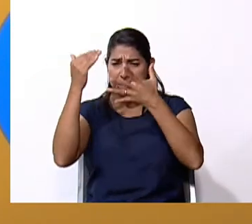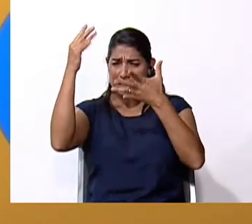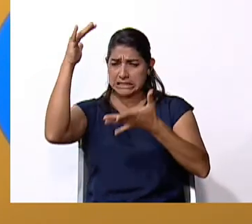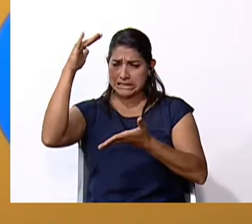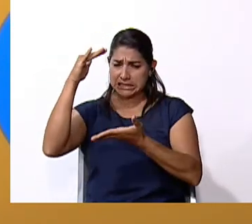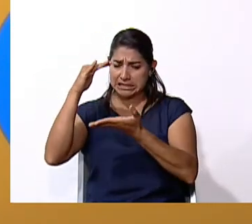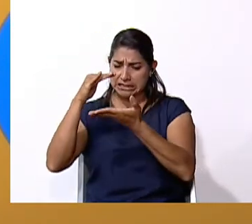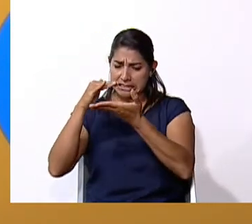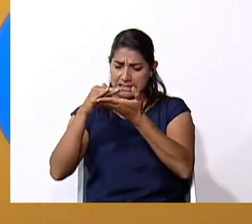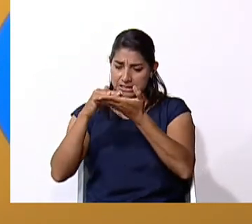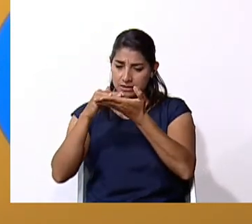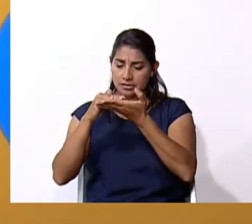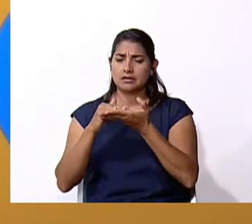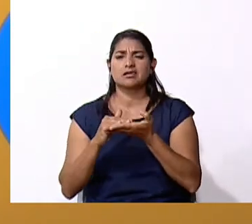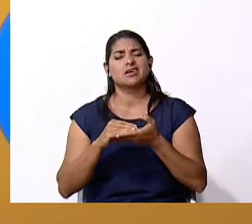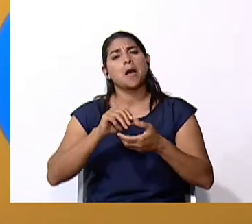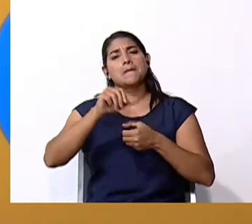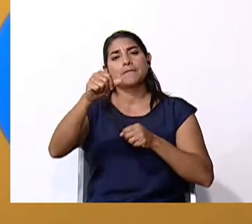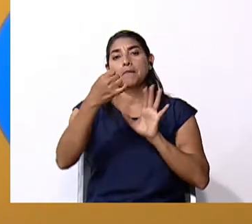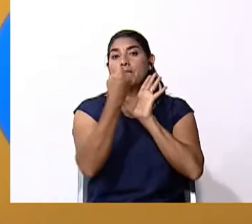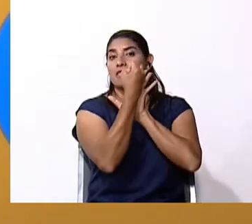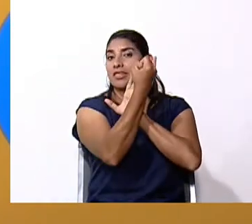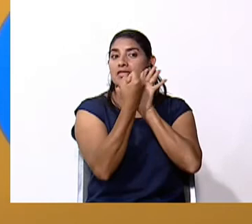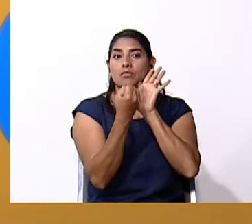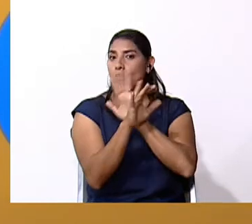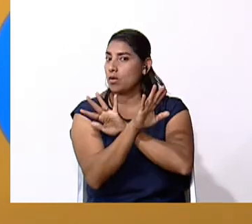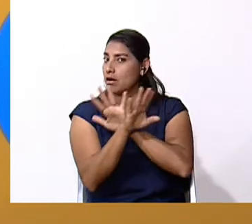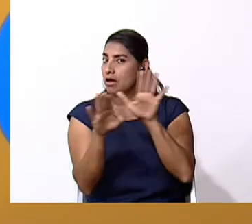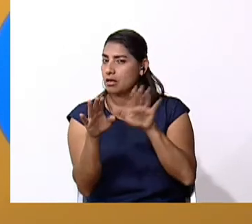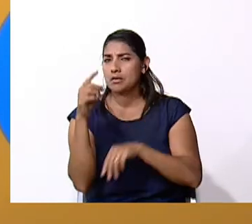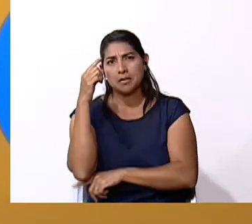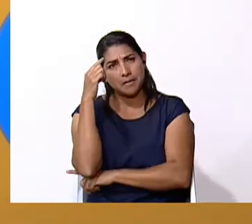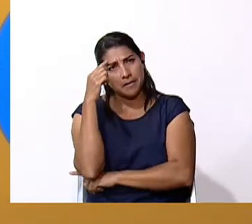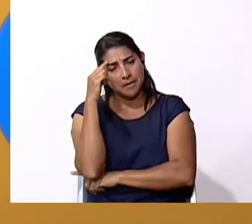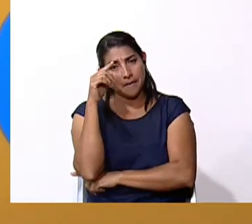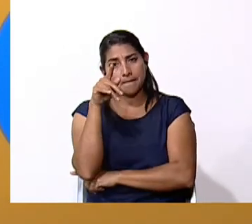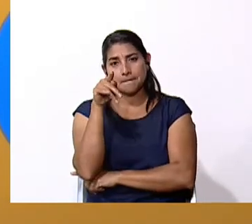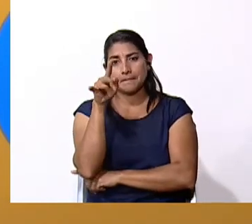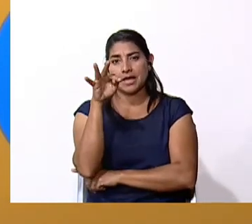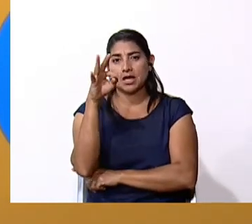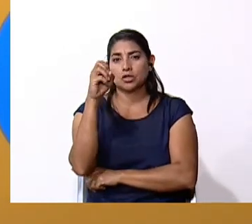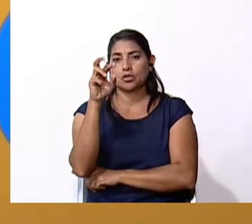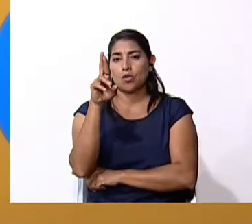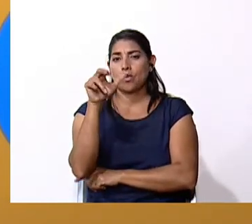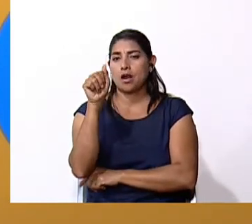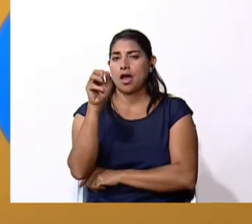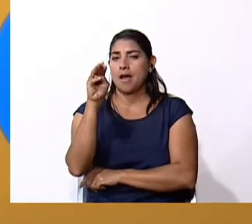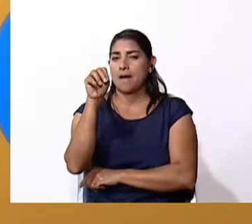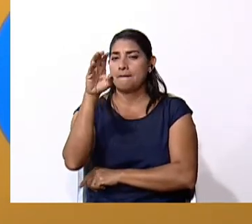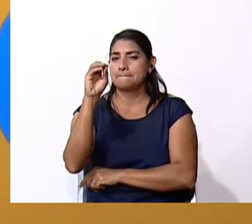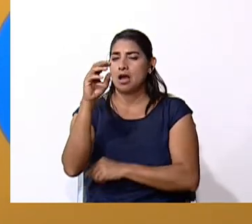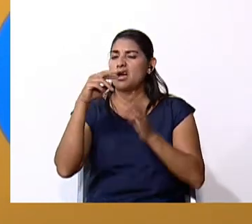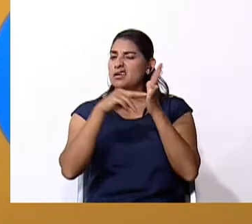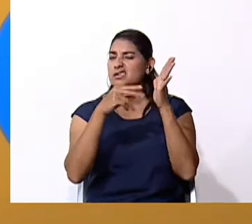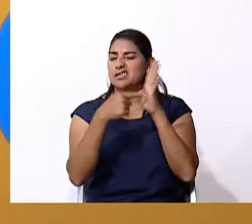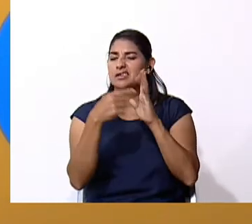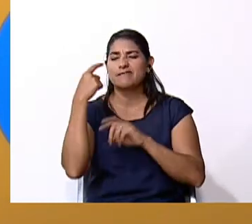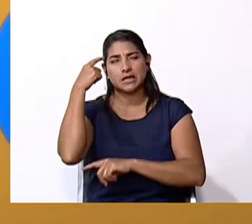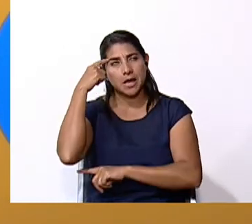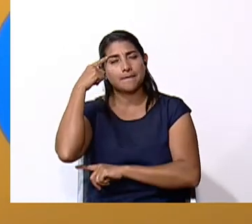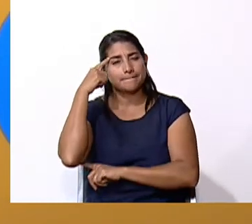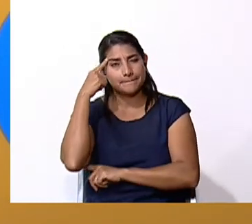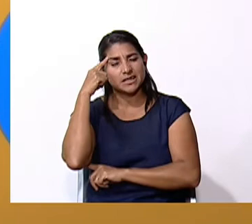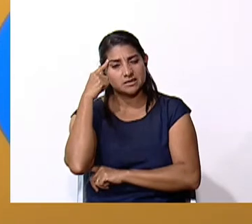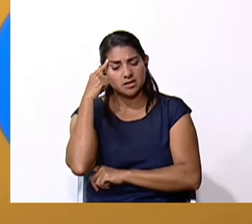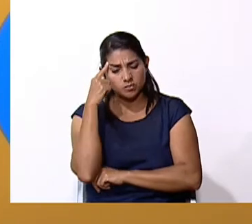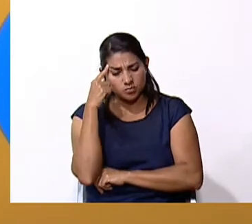llama mapa pictórico. Yo quiero que piensen, ¿a qué hará referencia el concepto mapa pictórico? ¿A